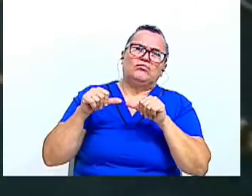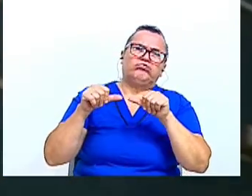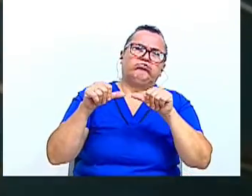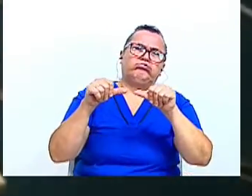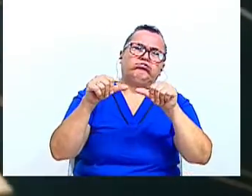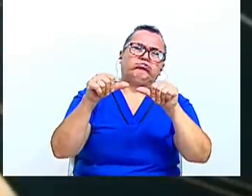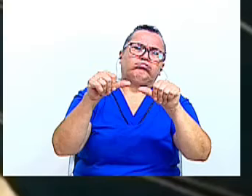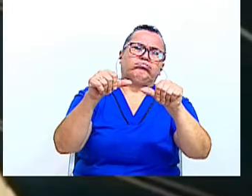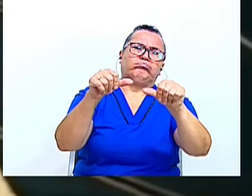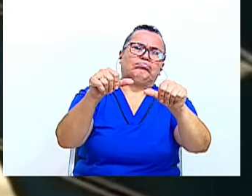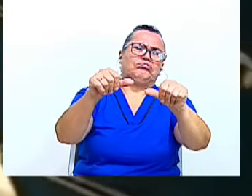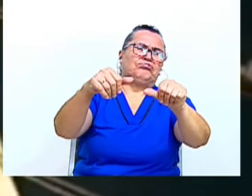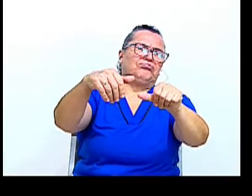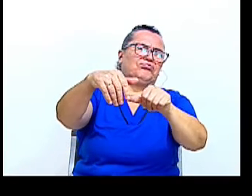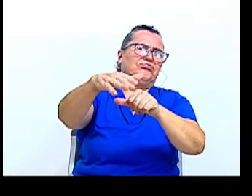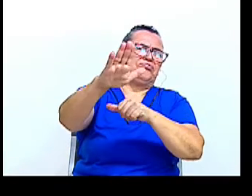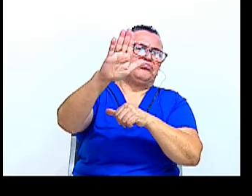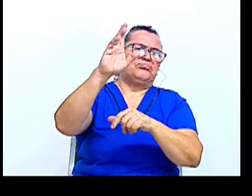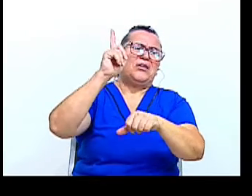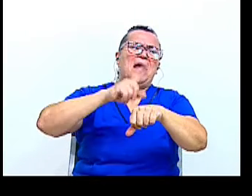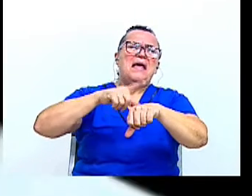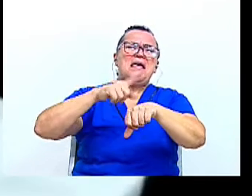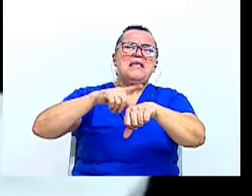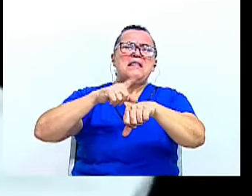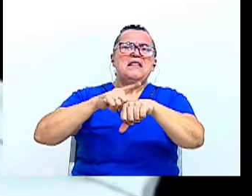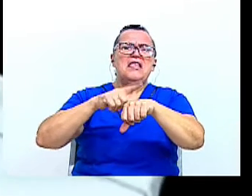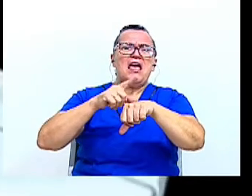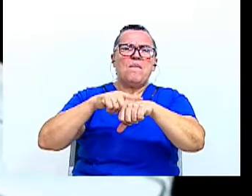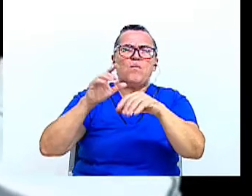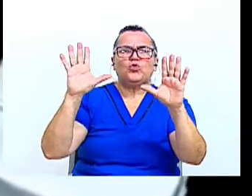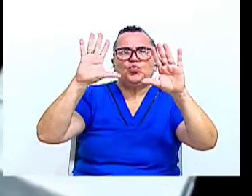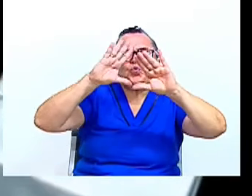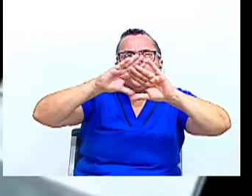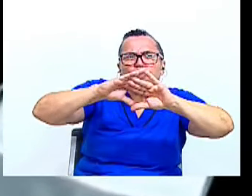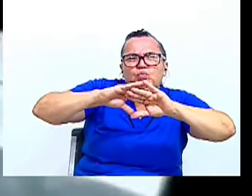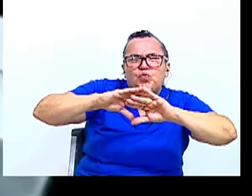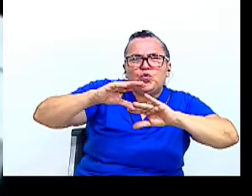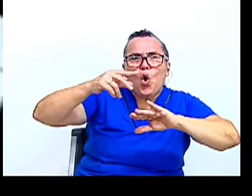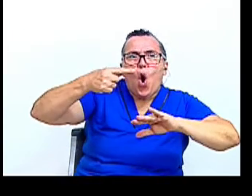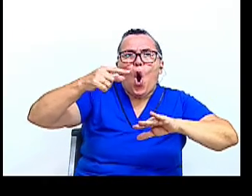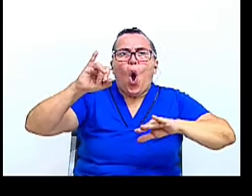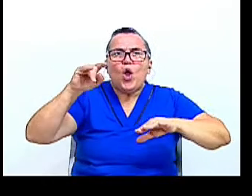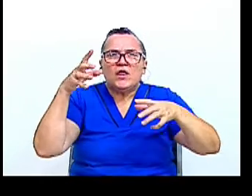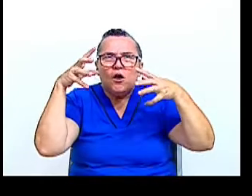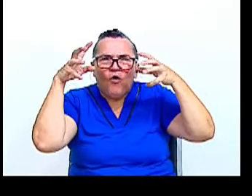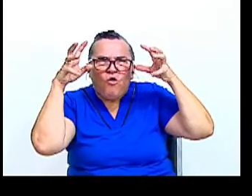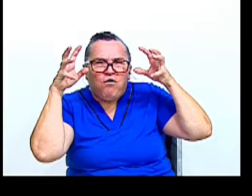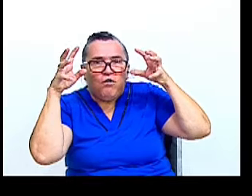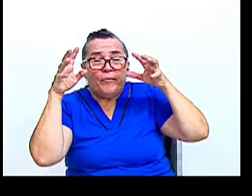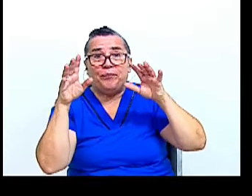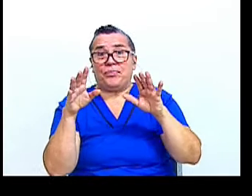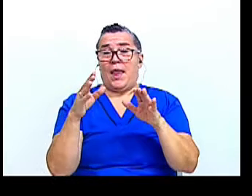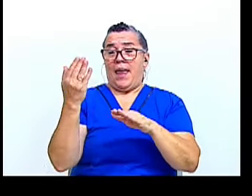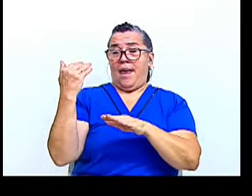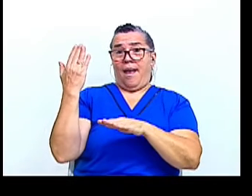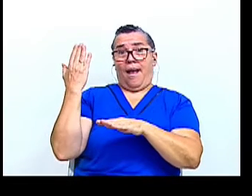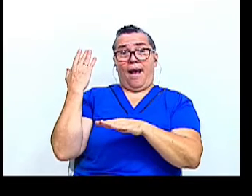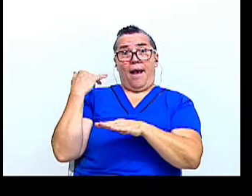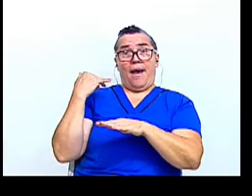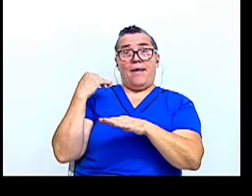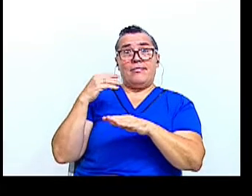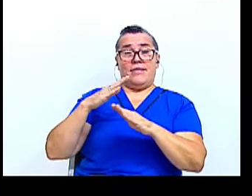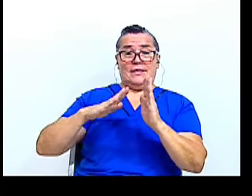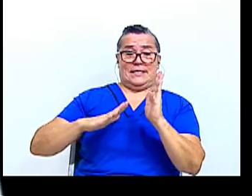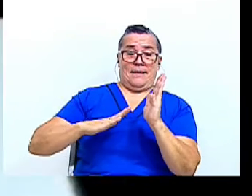innovación hasta tiempos del gótico. Como complemento de los inventos anteriores, el plano inclinado y la